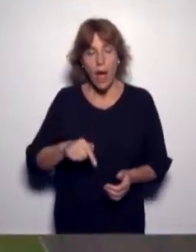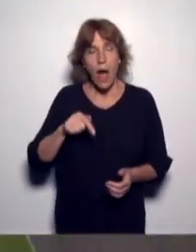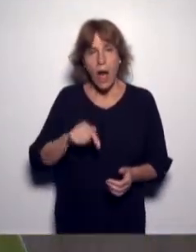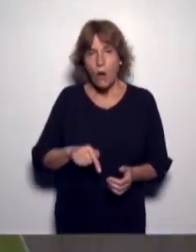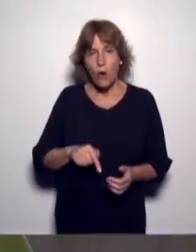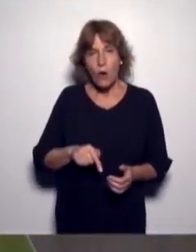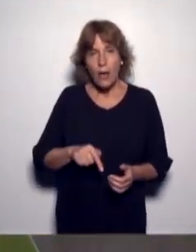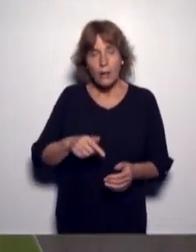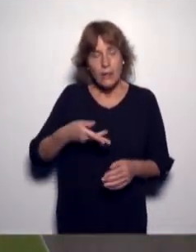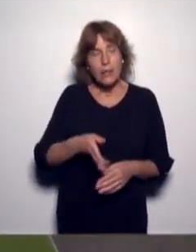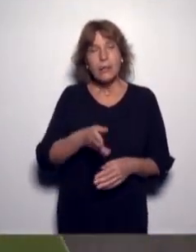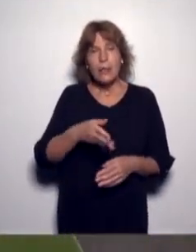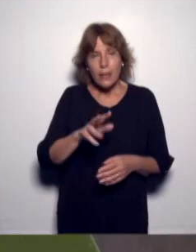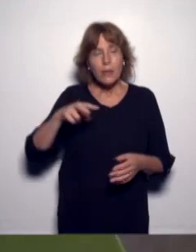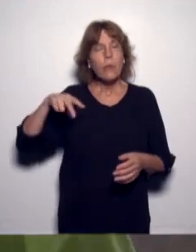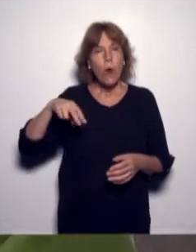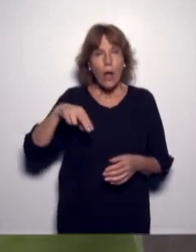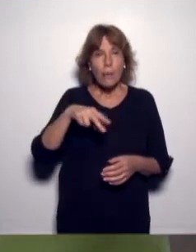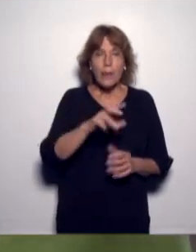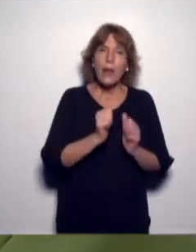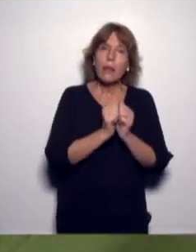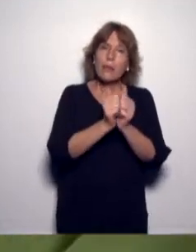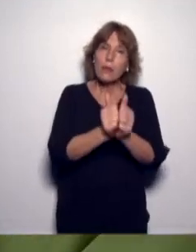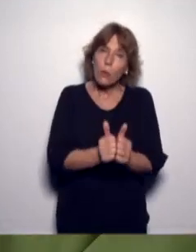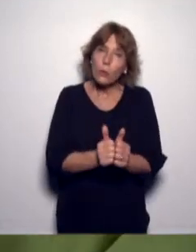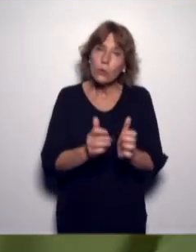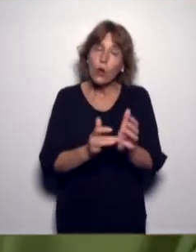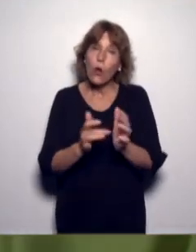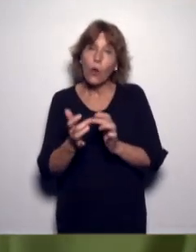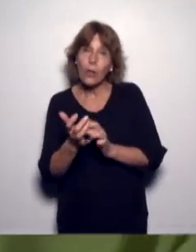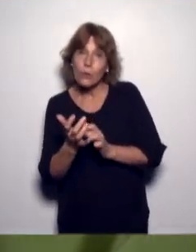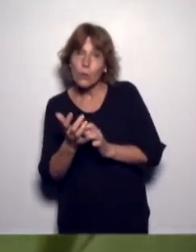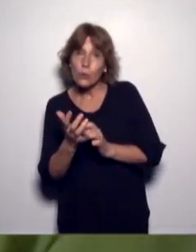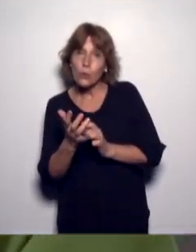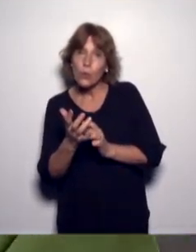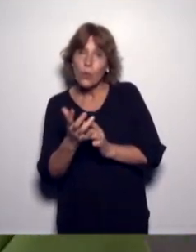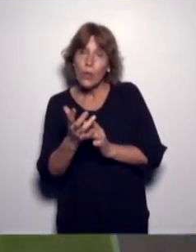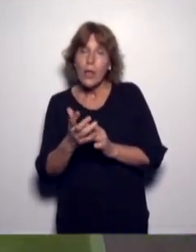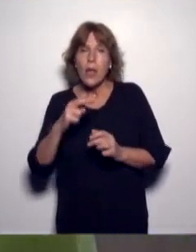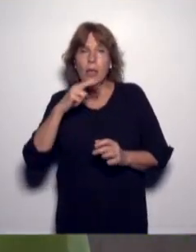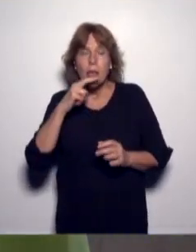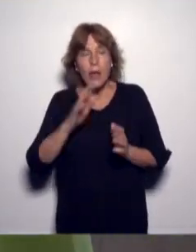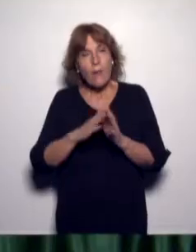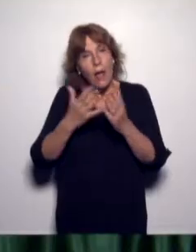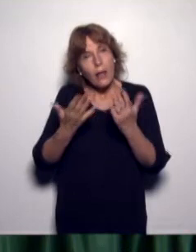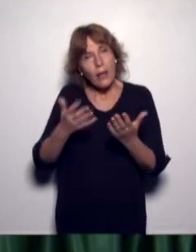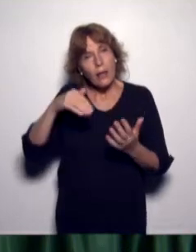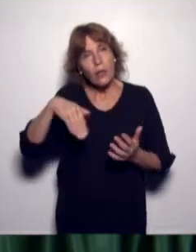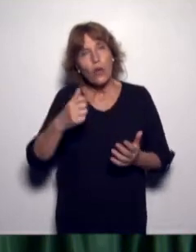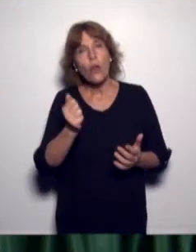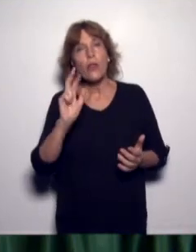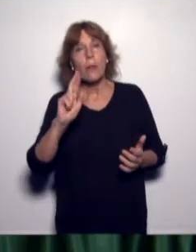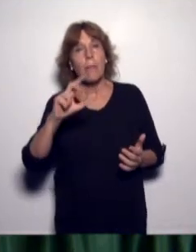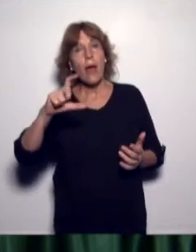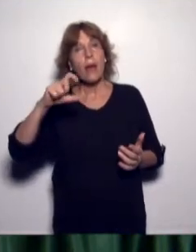Seguimos transitando con Jesús en este primer capítulo de Marcos. Y en continuidad